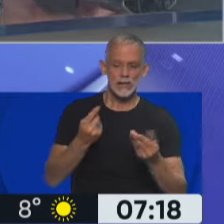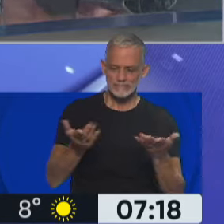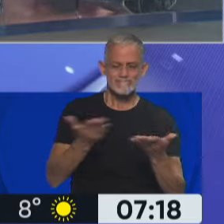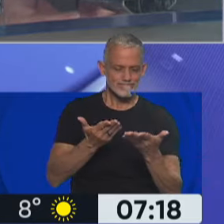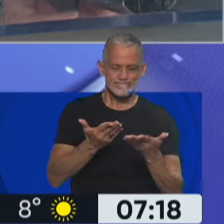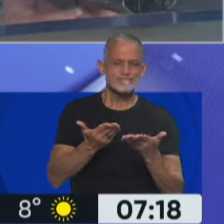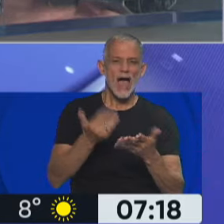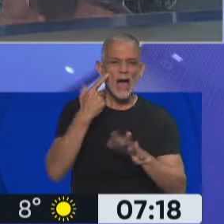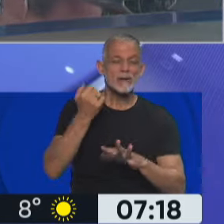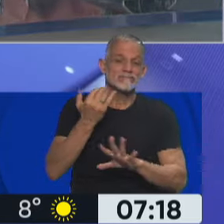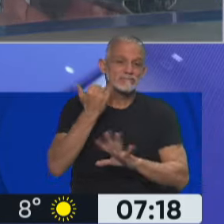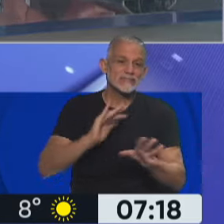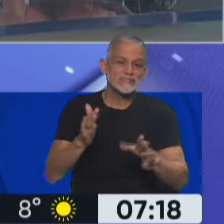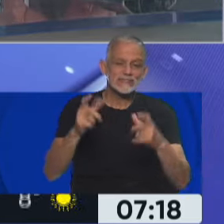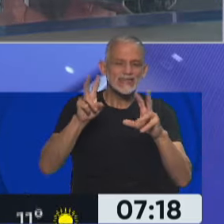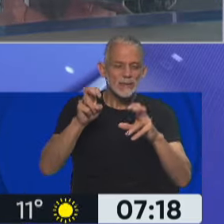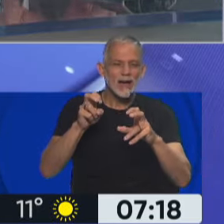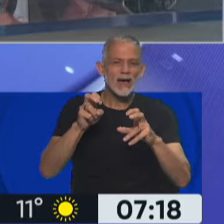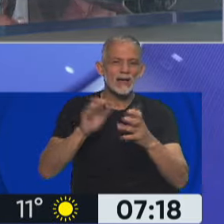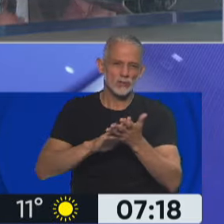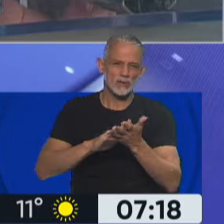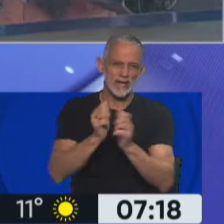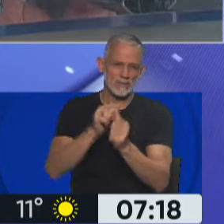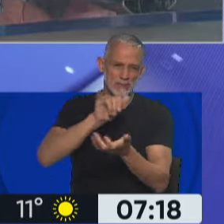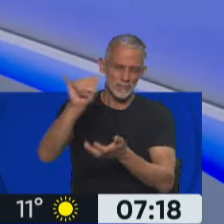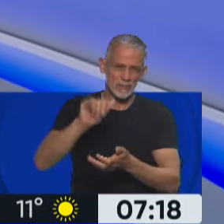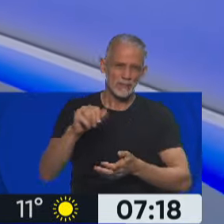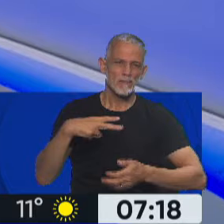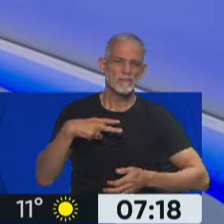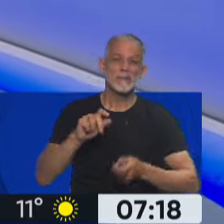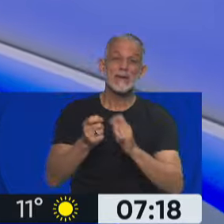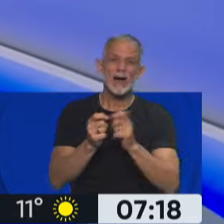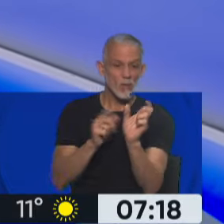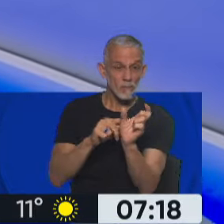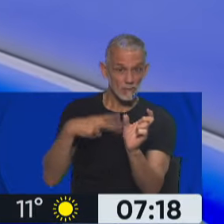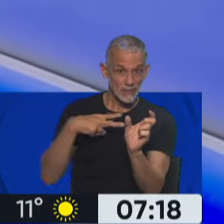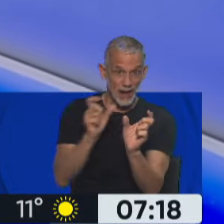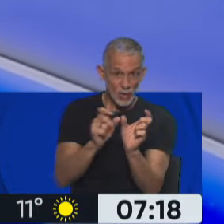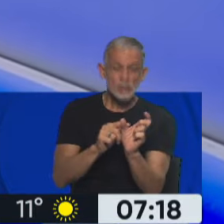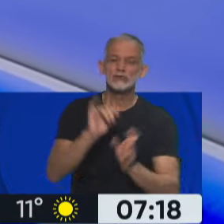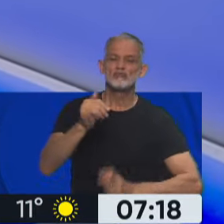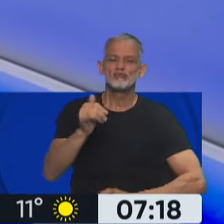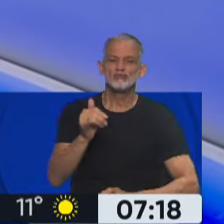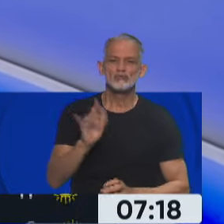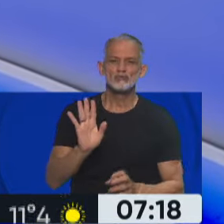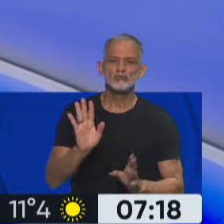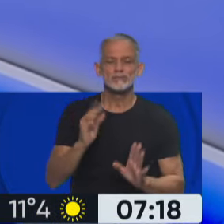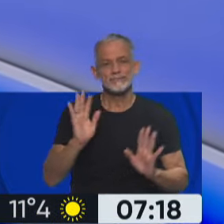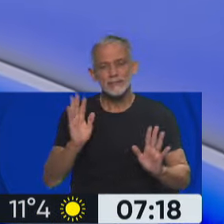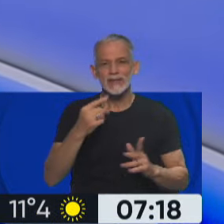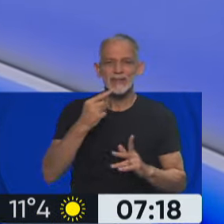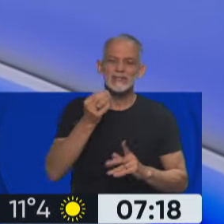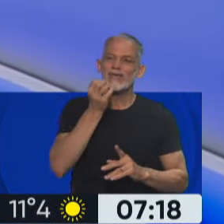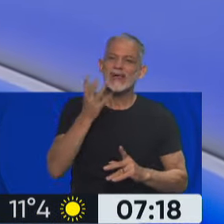paso más respecto al tema de la privatización de aerolíneas ambos proyectos hablan de privatización ambos proyectos están hablando de